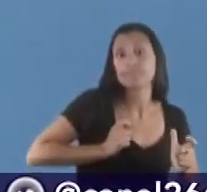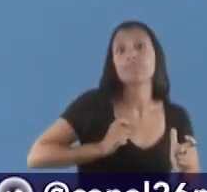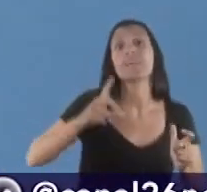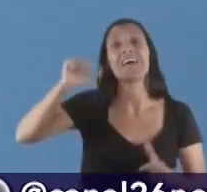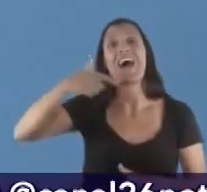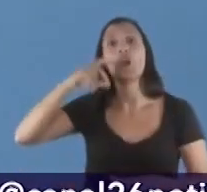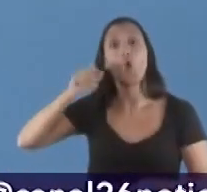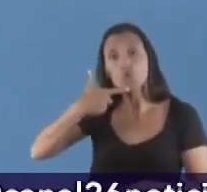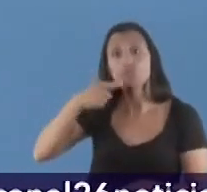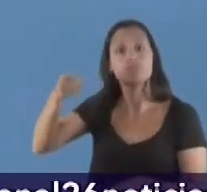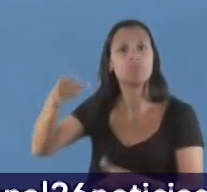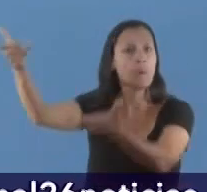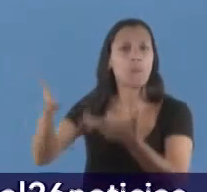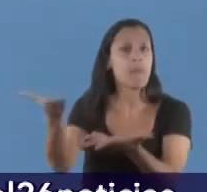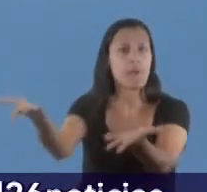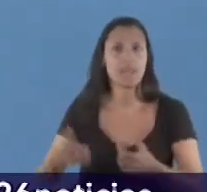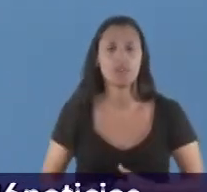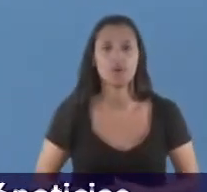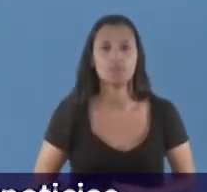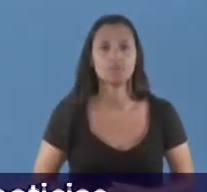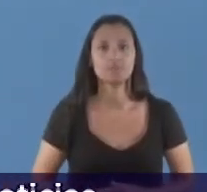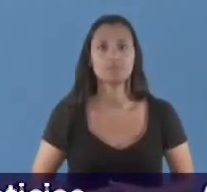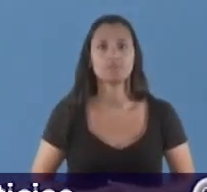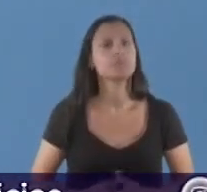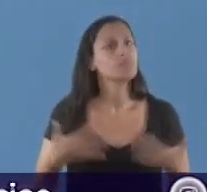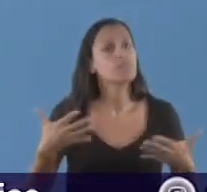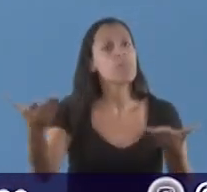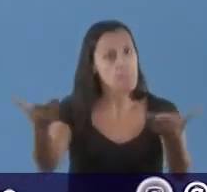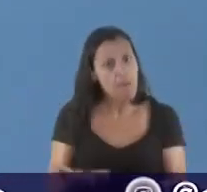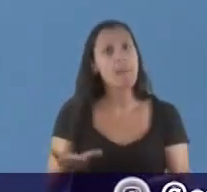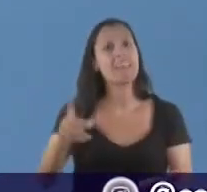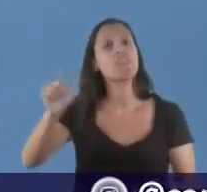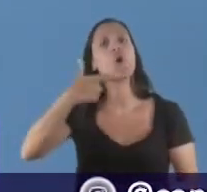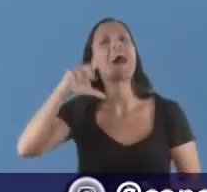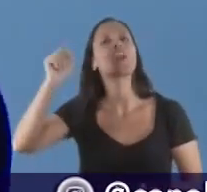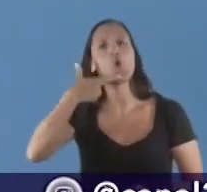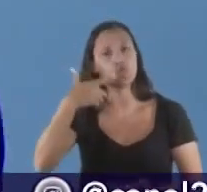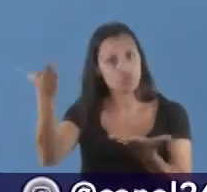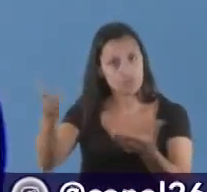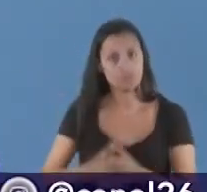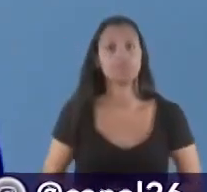Arrañán, sos bienvenido. Sos muy bienvenido.